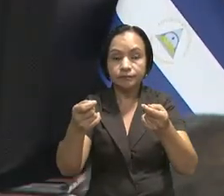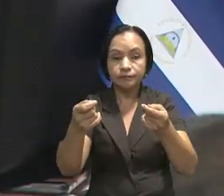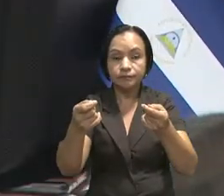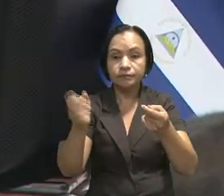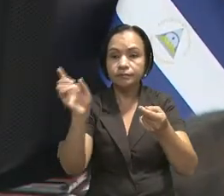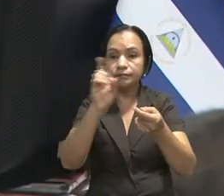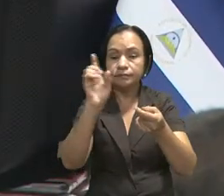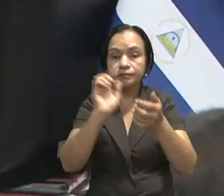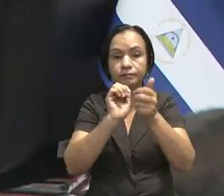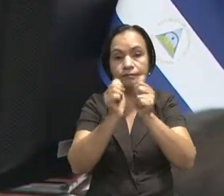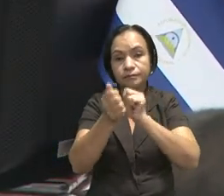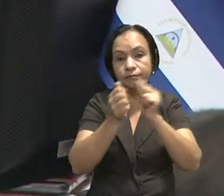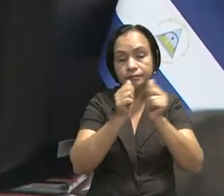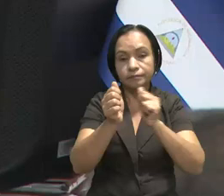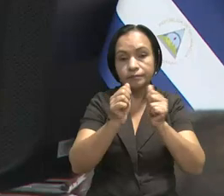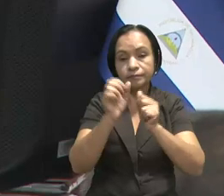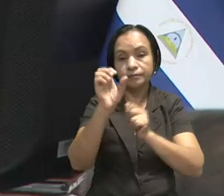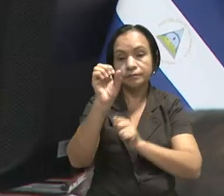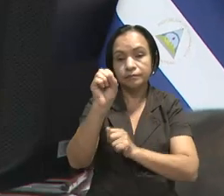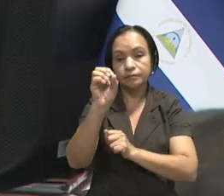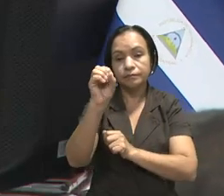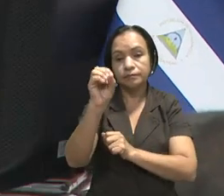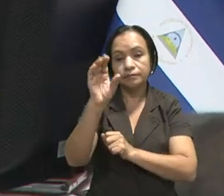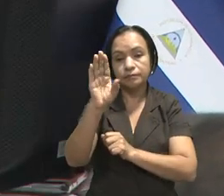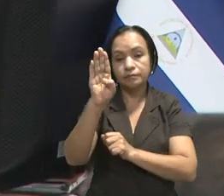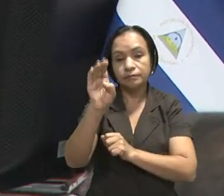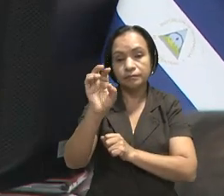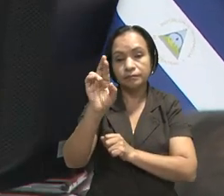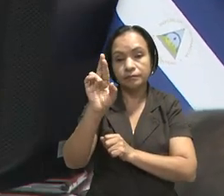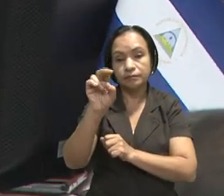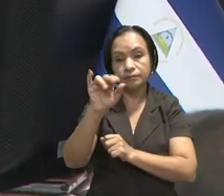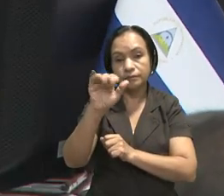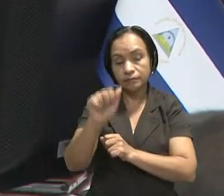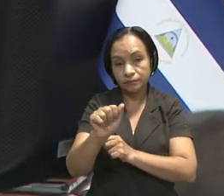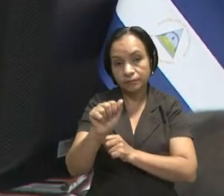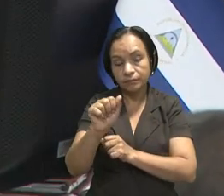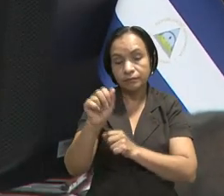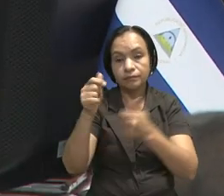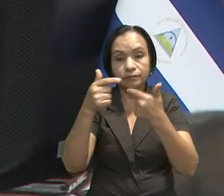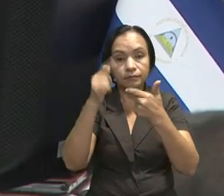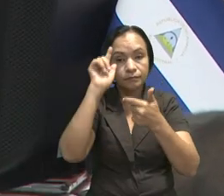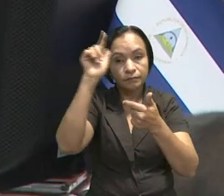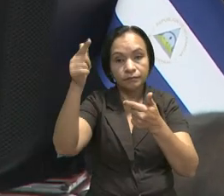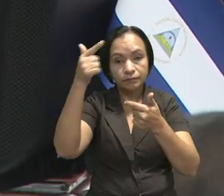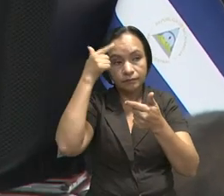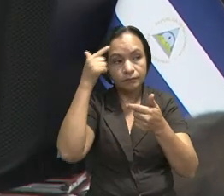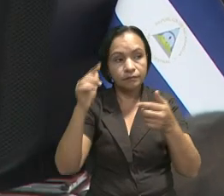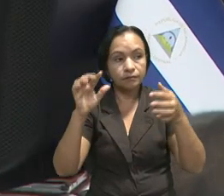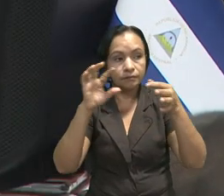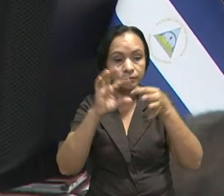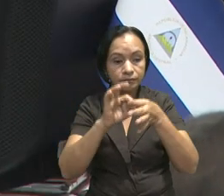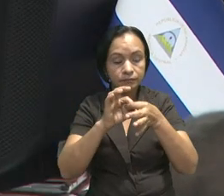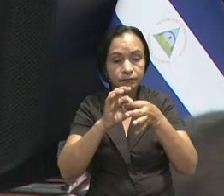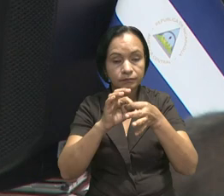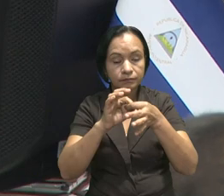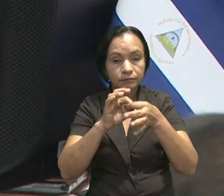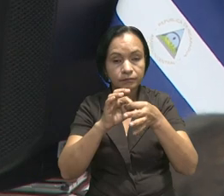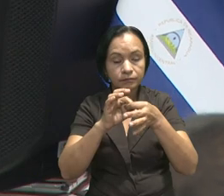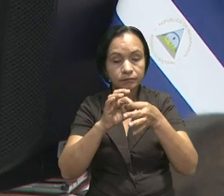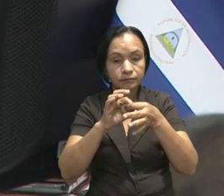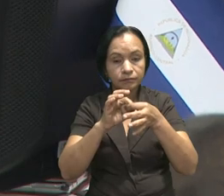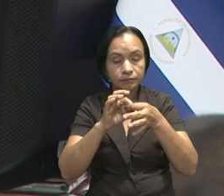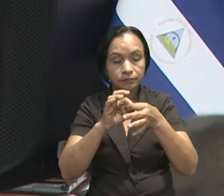complejo deportivo Soberanía, el gobierno de unidad y reconciliación,